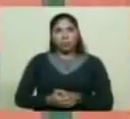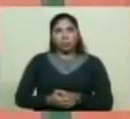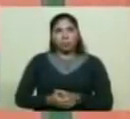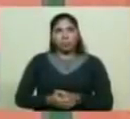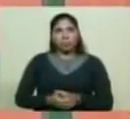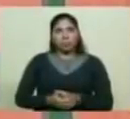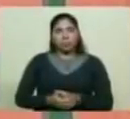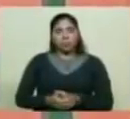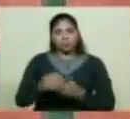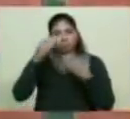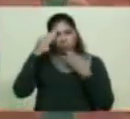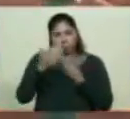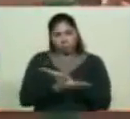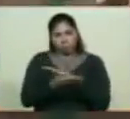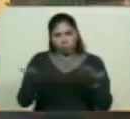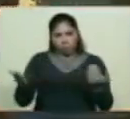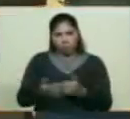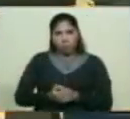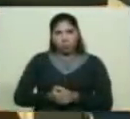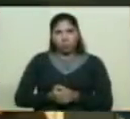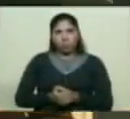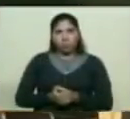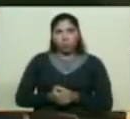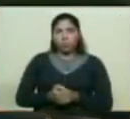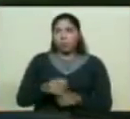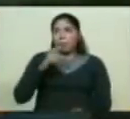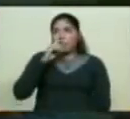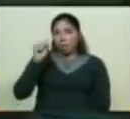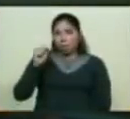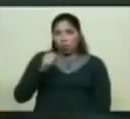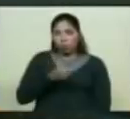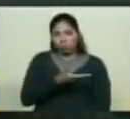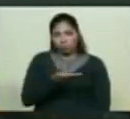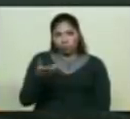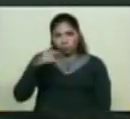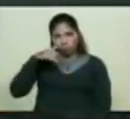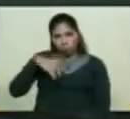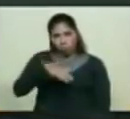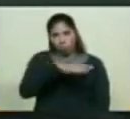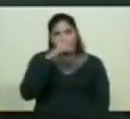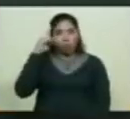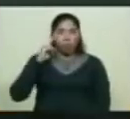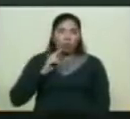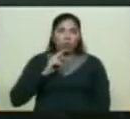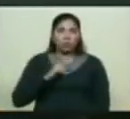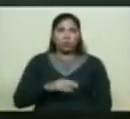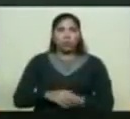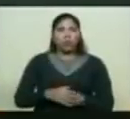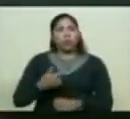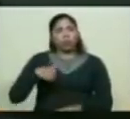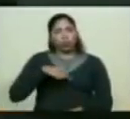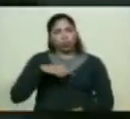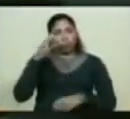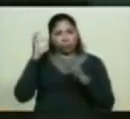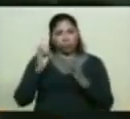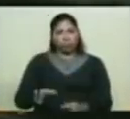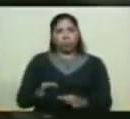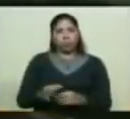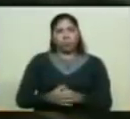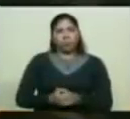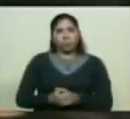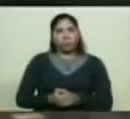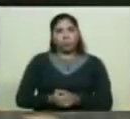del compañero presidente nicolás maduro moros a todo el pueblo del estado bolívar estamos obligados a